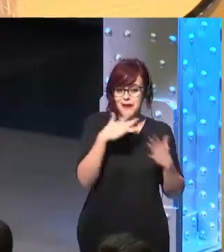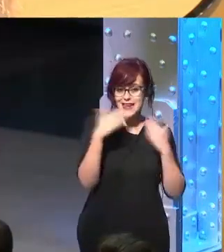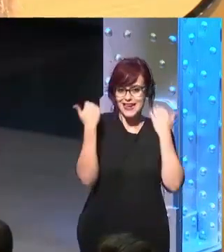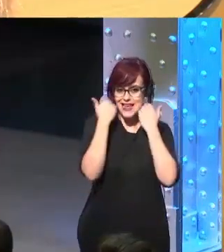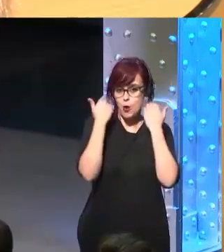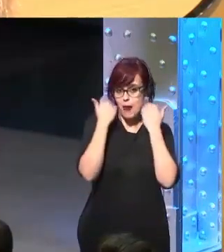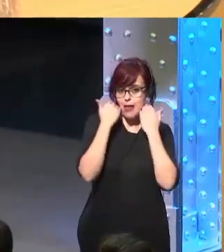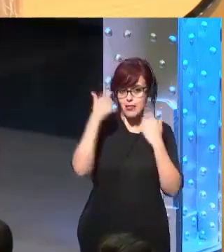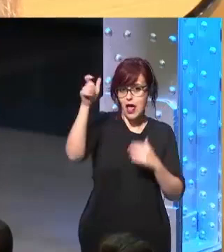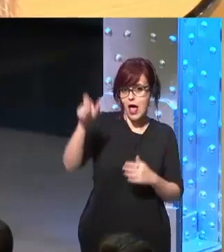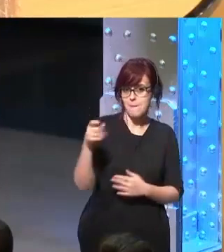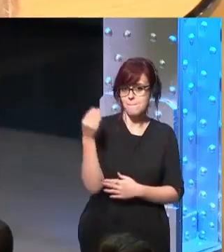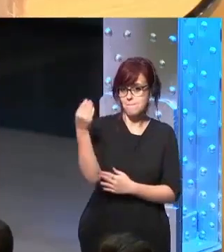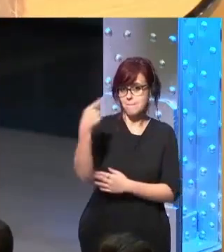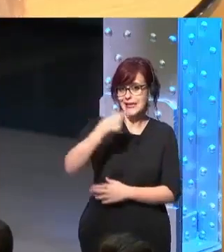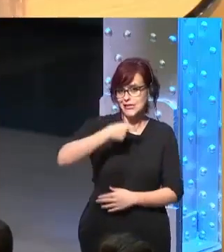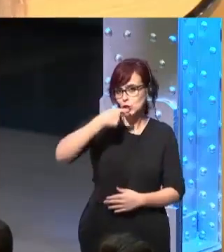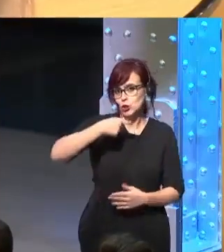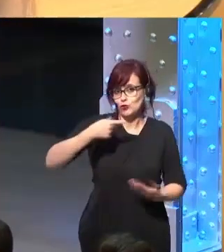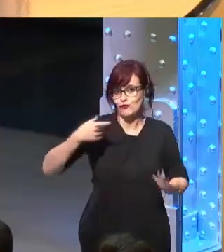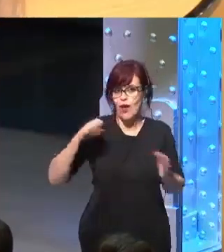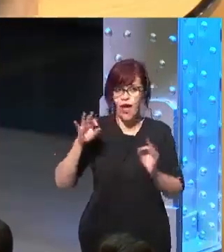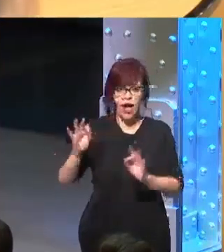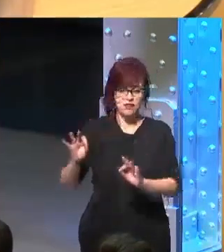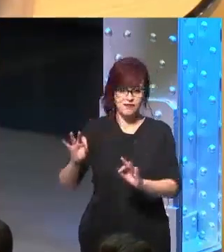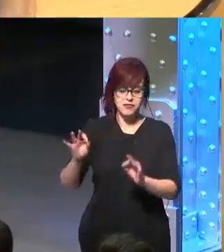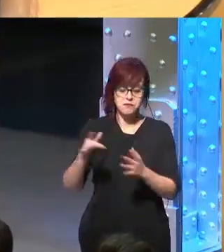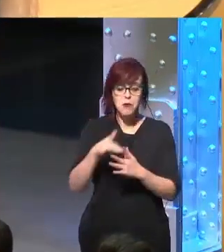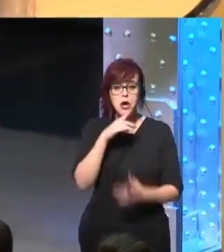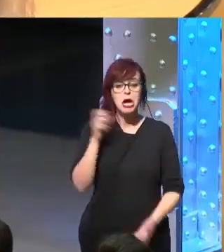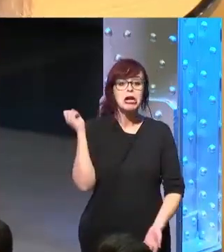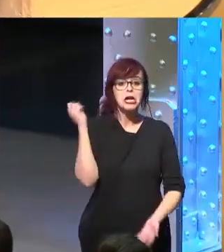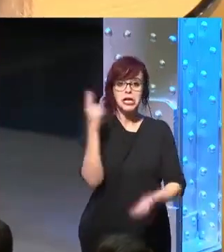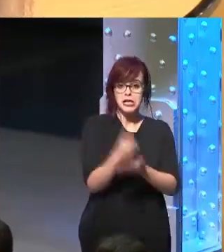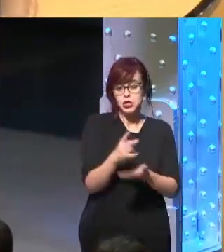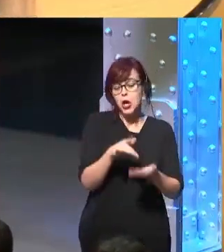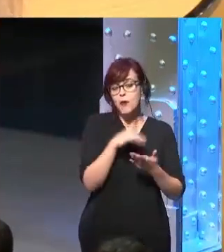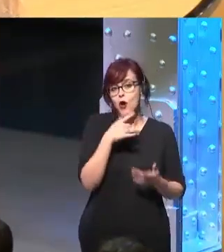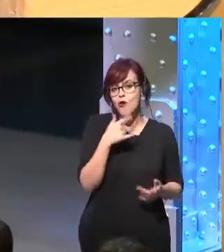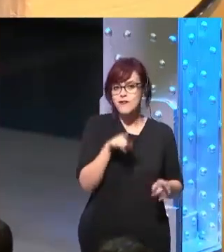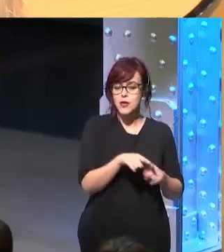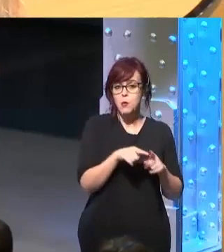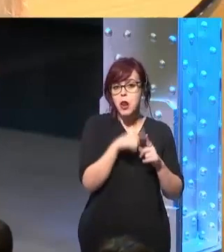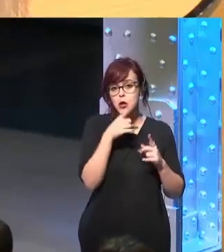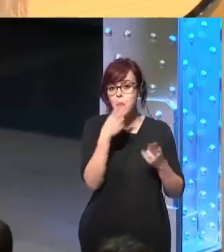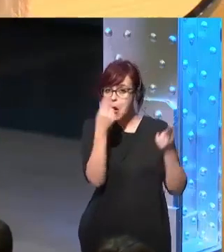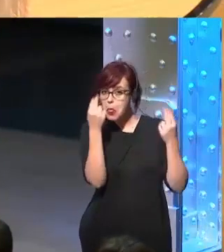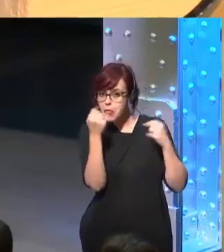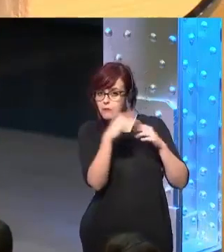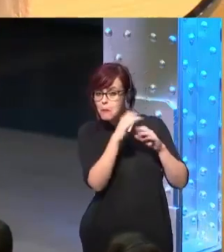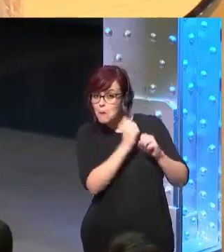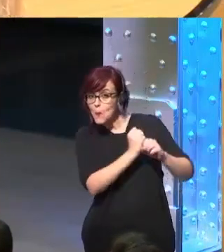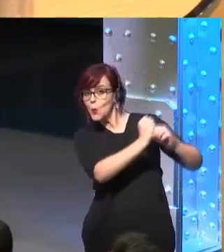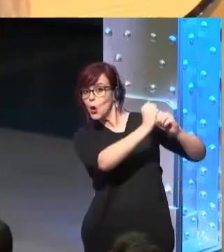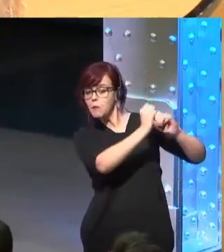es un mito y, digamos, aceptó el reto de estar sublimada, por decirlo de alguna manera, pero se la ha convertido